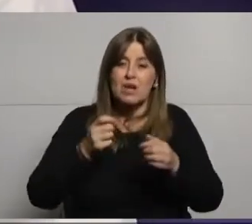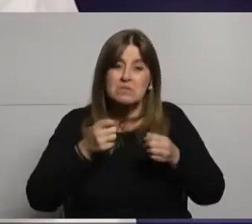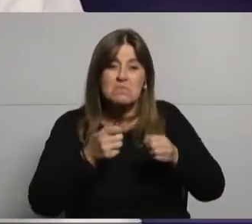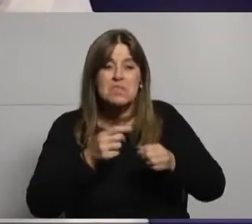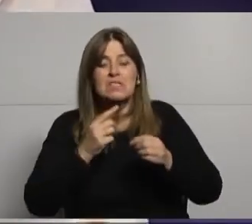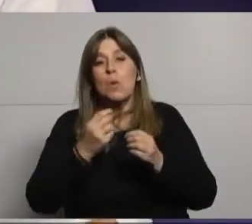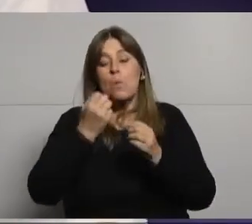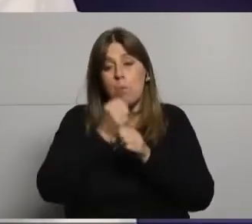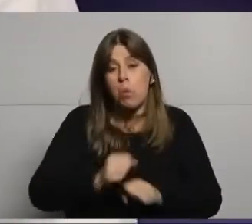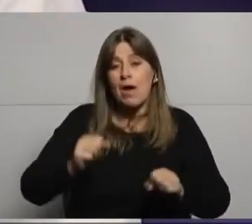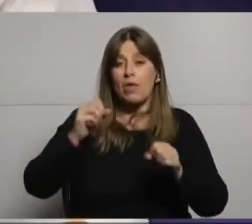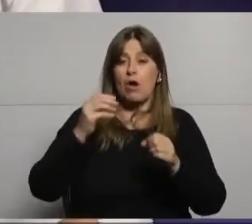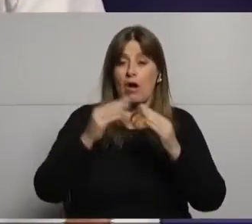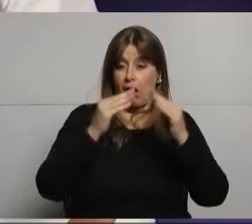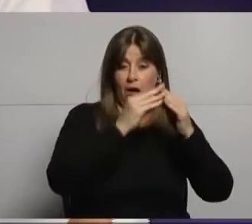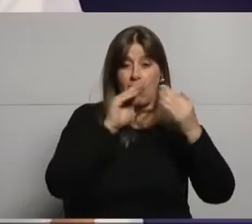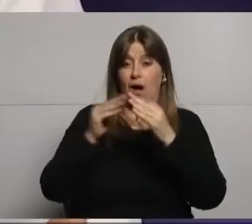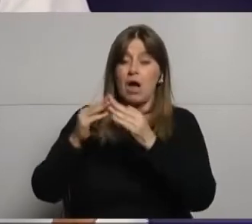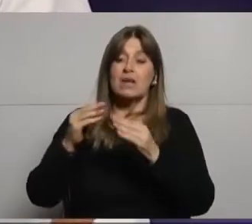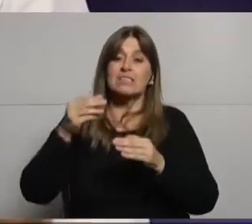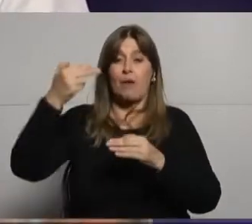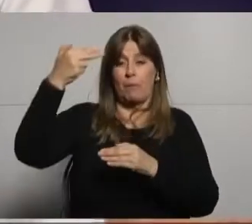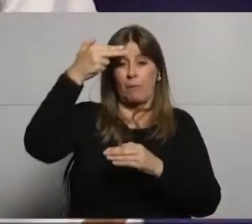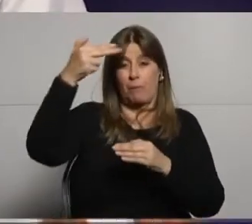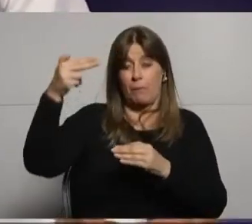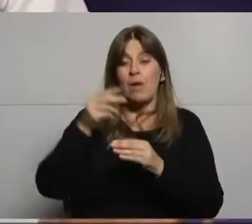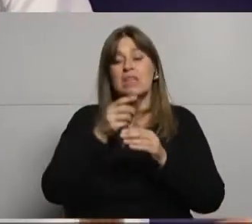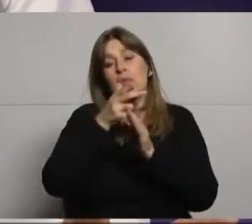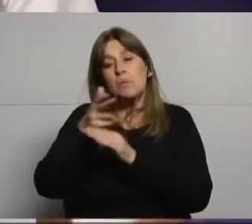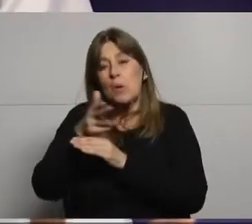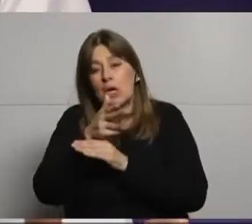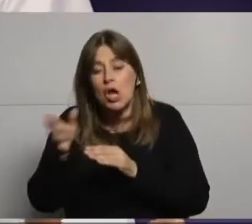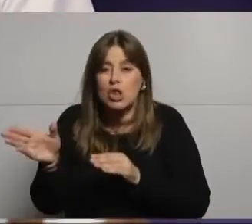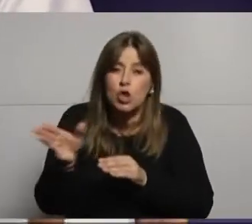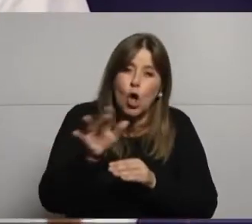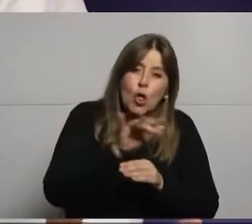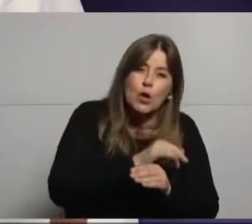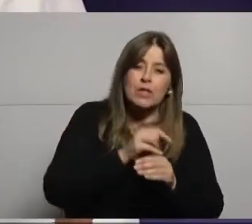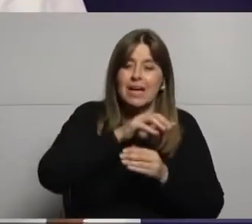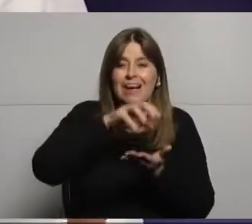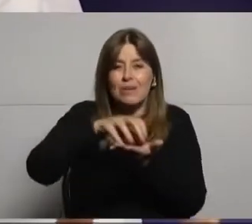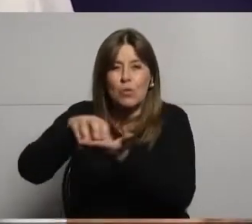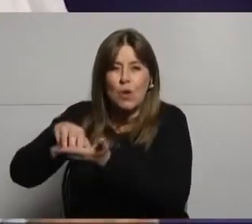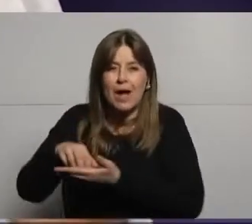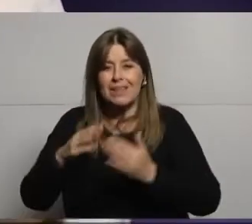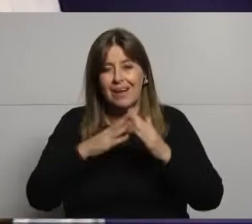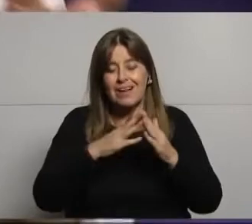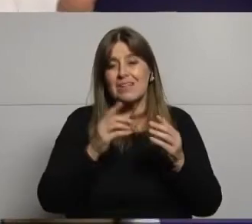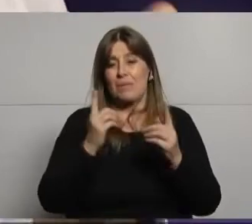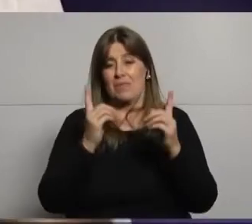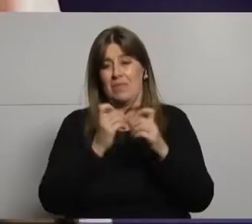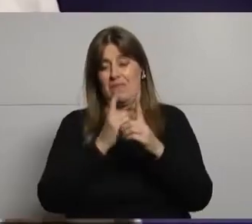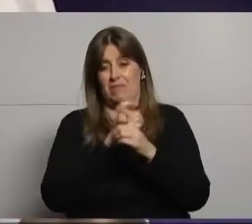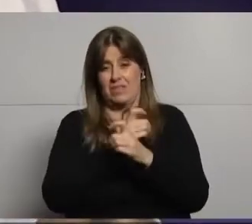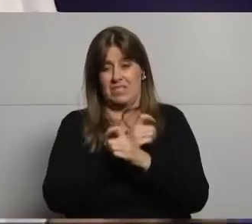cámara en cada una de las casas, en cada una de las habitaciones, tener un monitoreo constante Y entonces